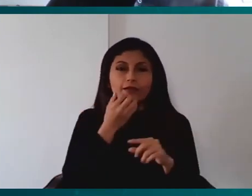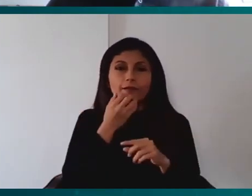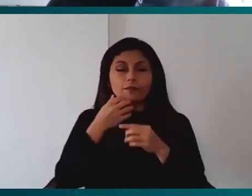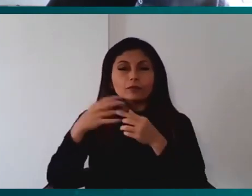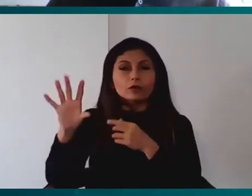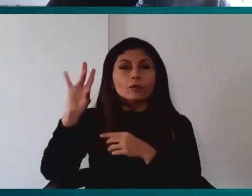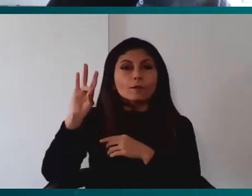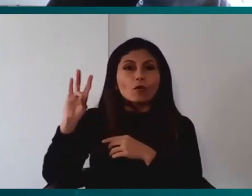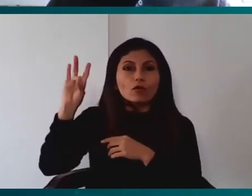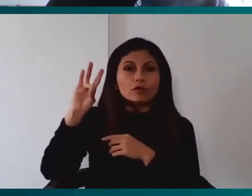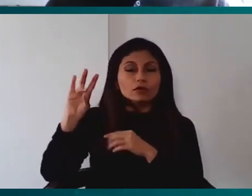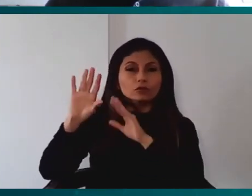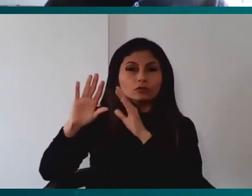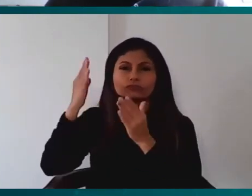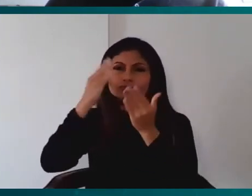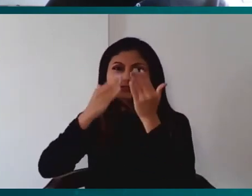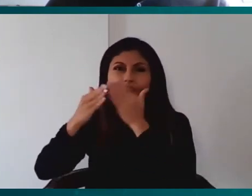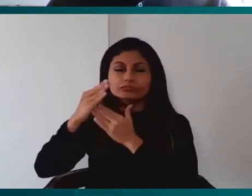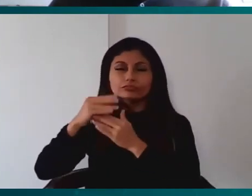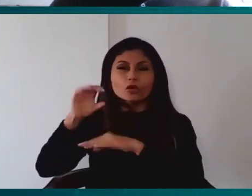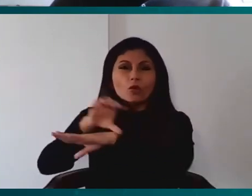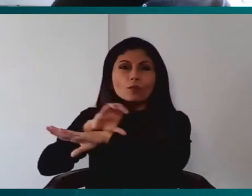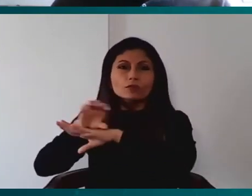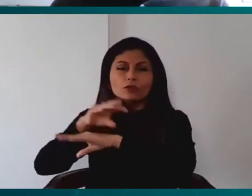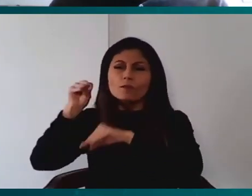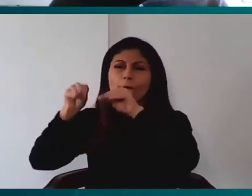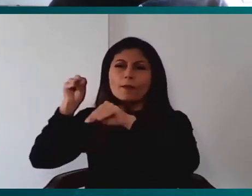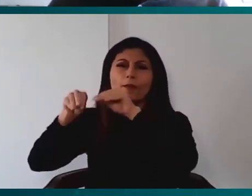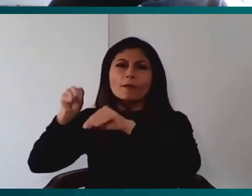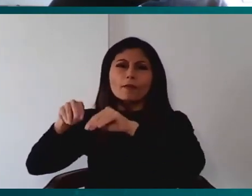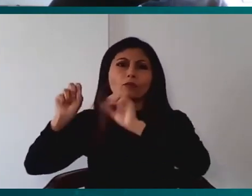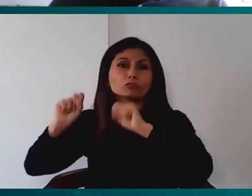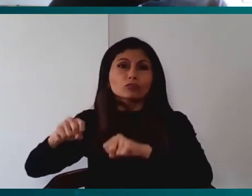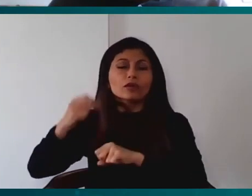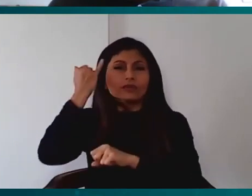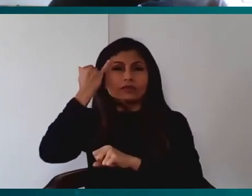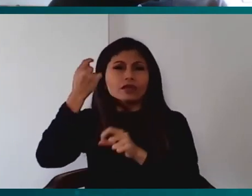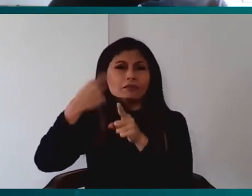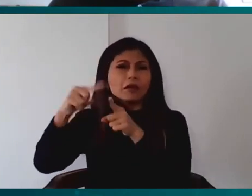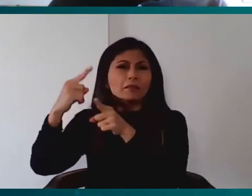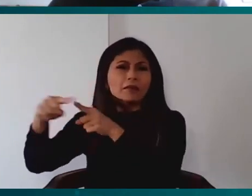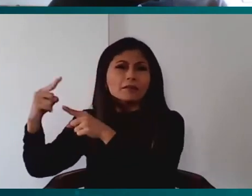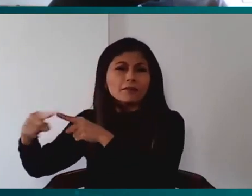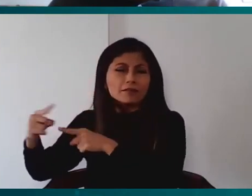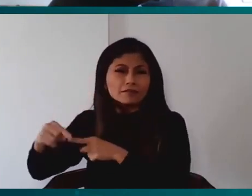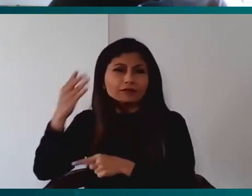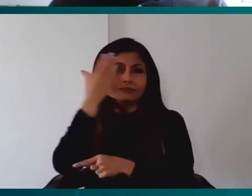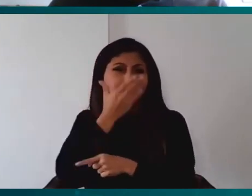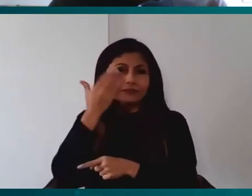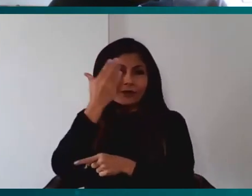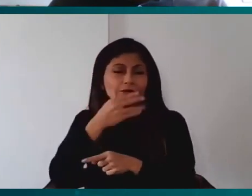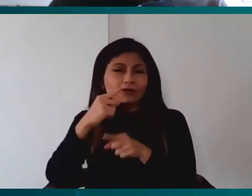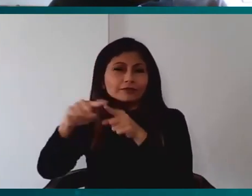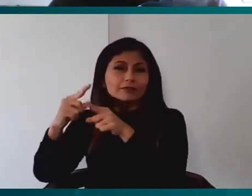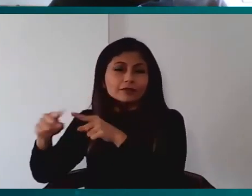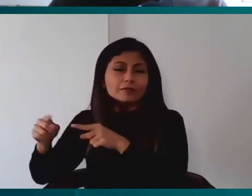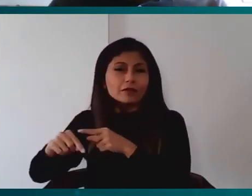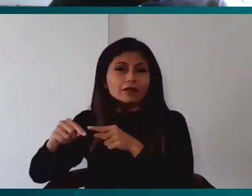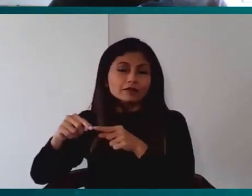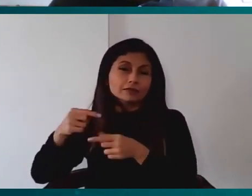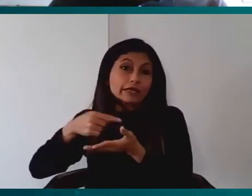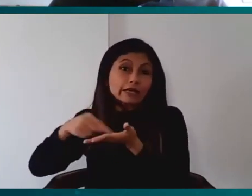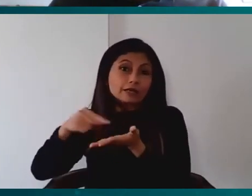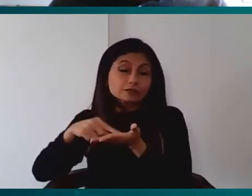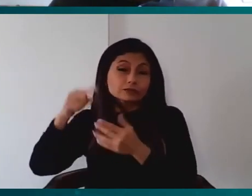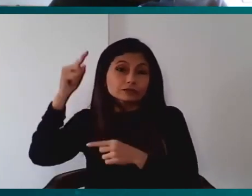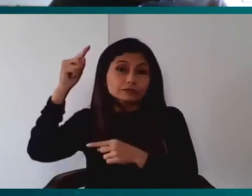evaluar múltiples escenarios. Entonces, eventualmente las propuestas de mejora vienen ya